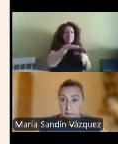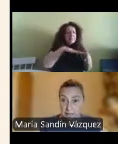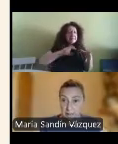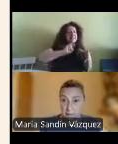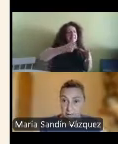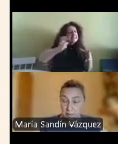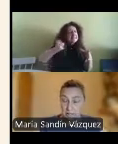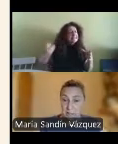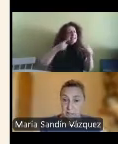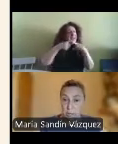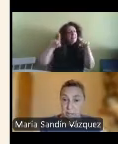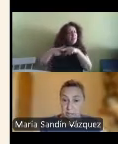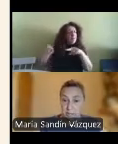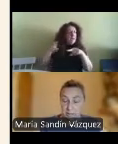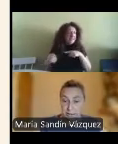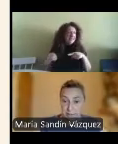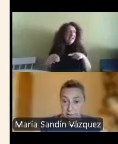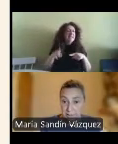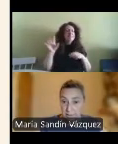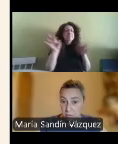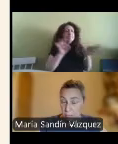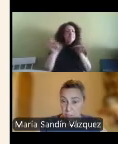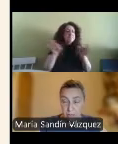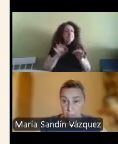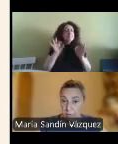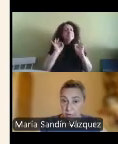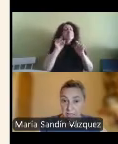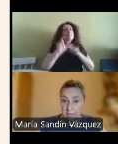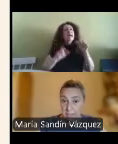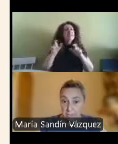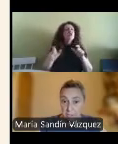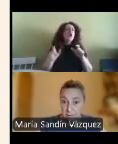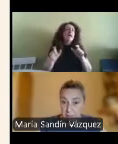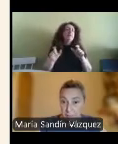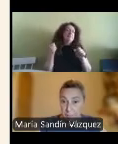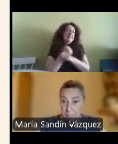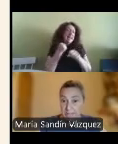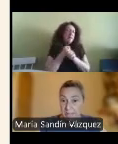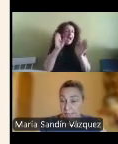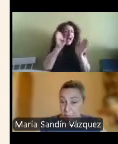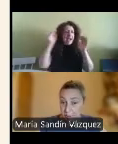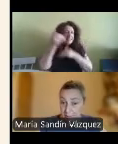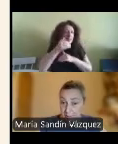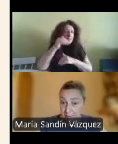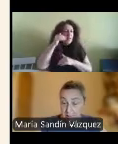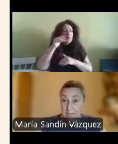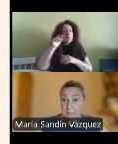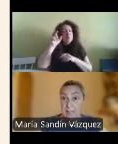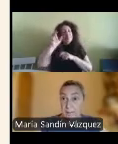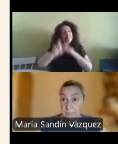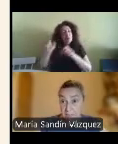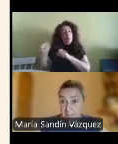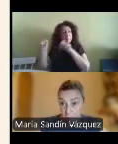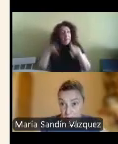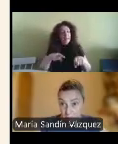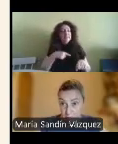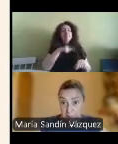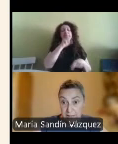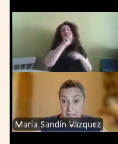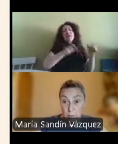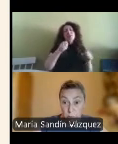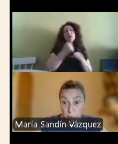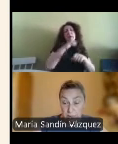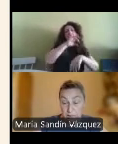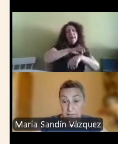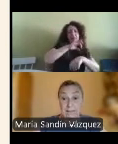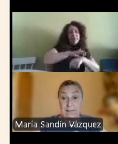proceso de atención a las mujeres migrantes. Entonces, tenemos profesionales de medicina, de enfermería,